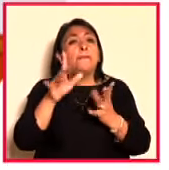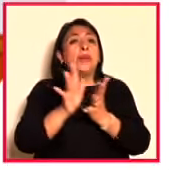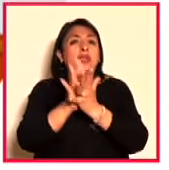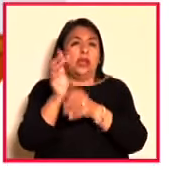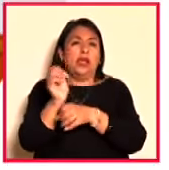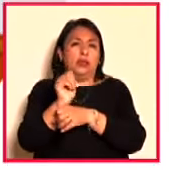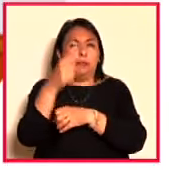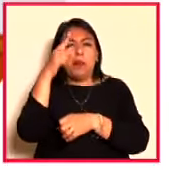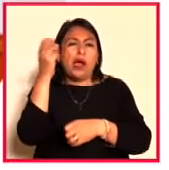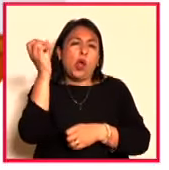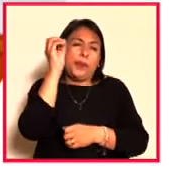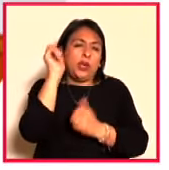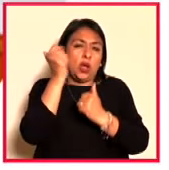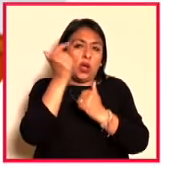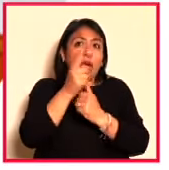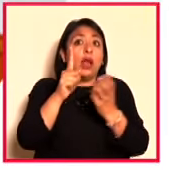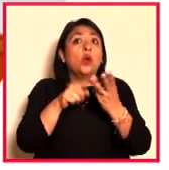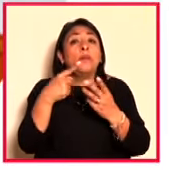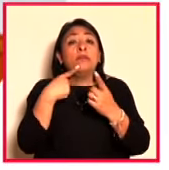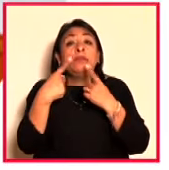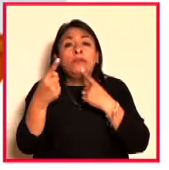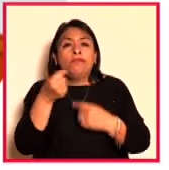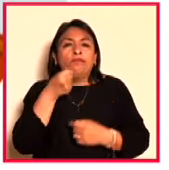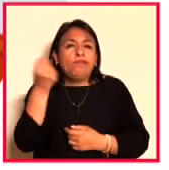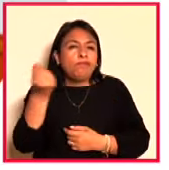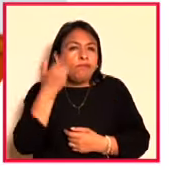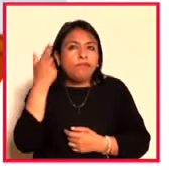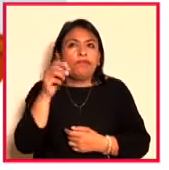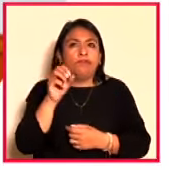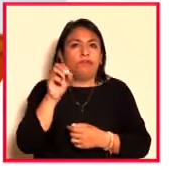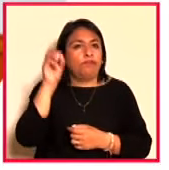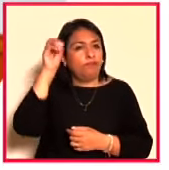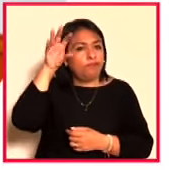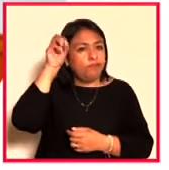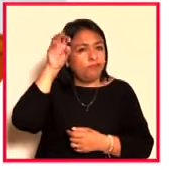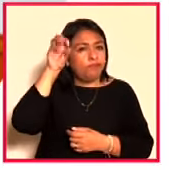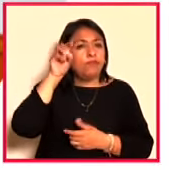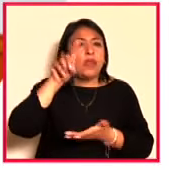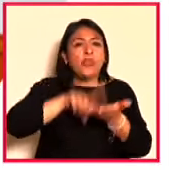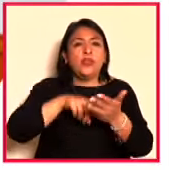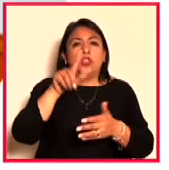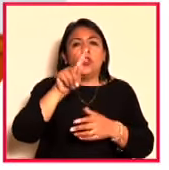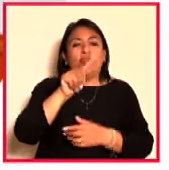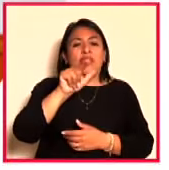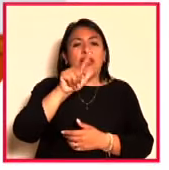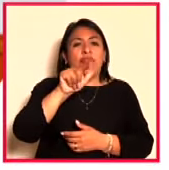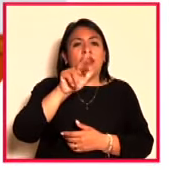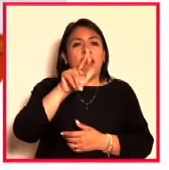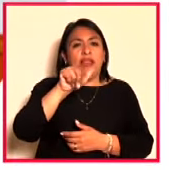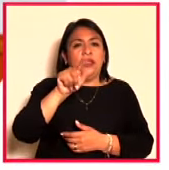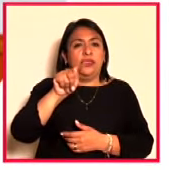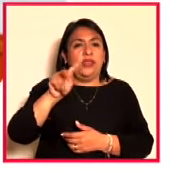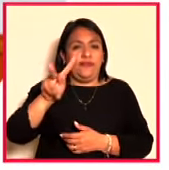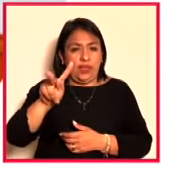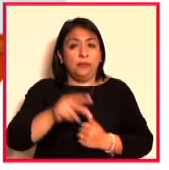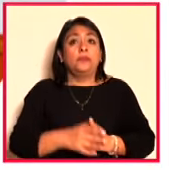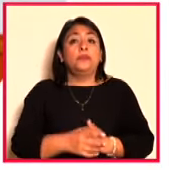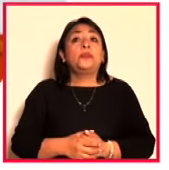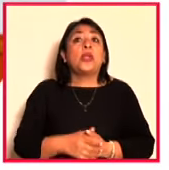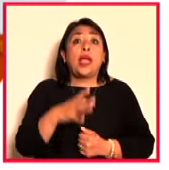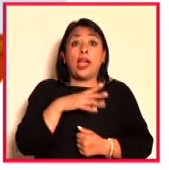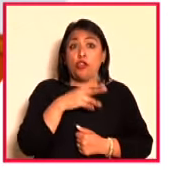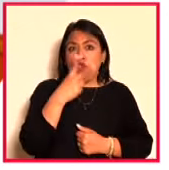comentarios, además de conversatorios que serán transmitidos en vivo a través de Teatralia TV. Vamos a tener dos,